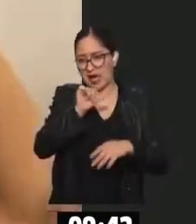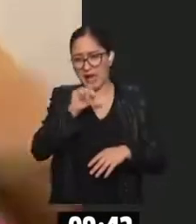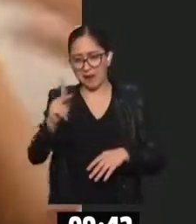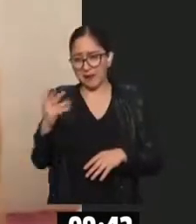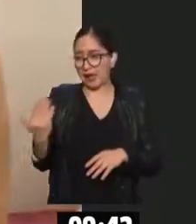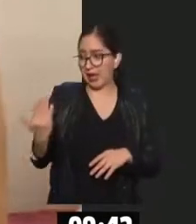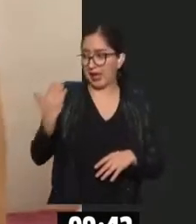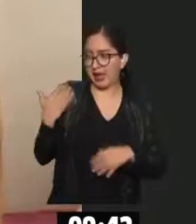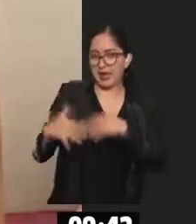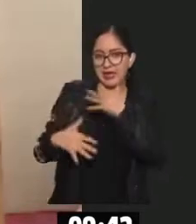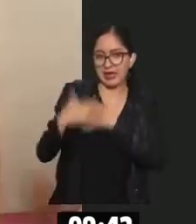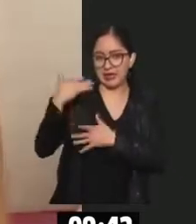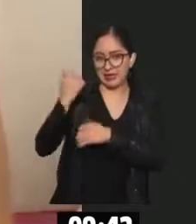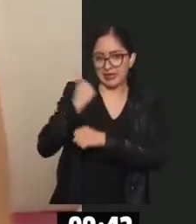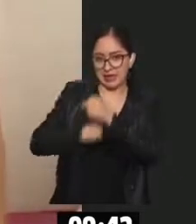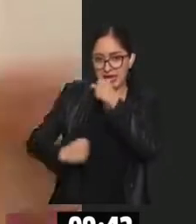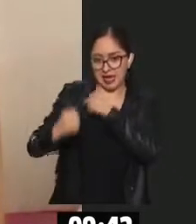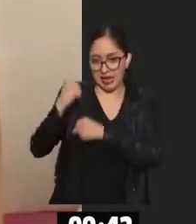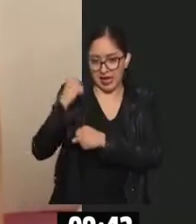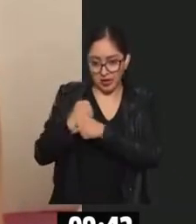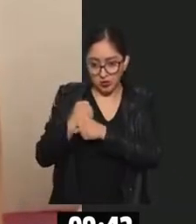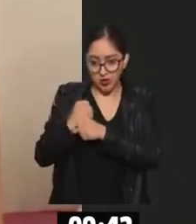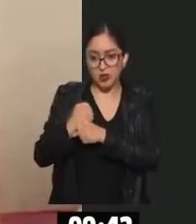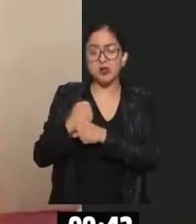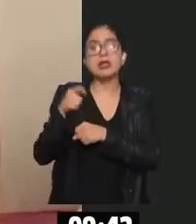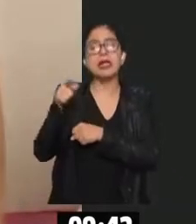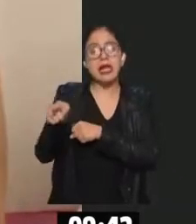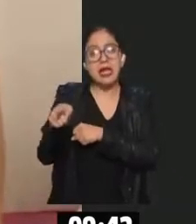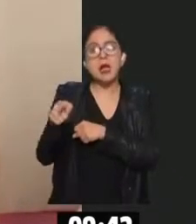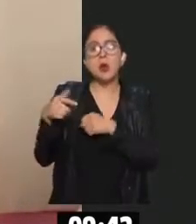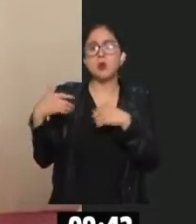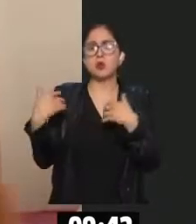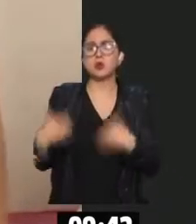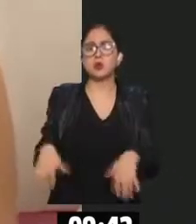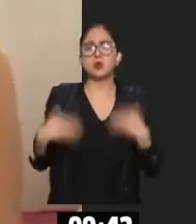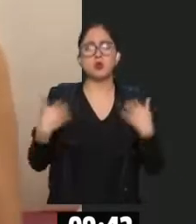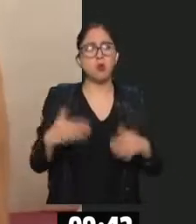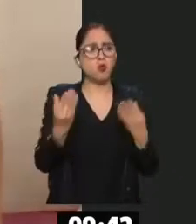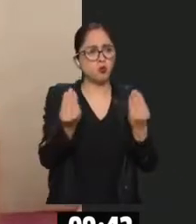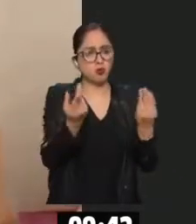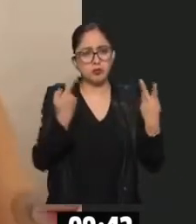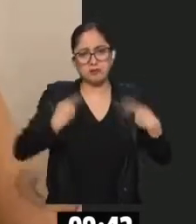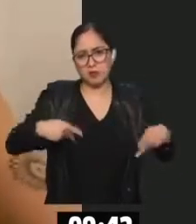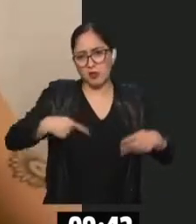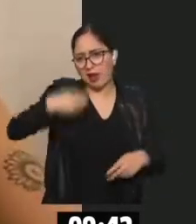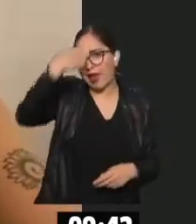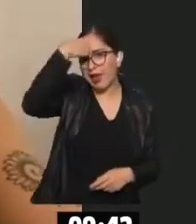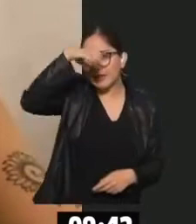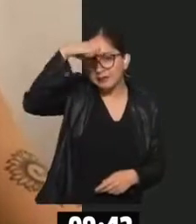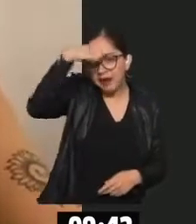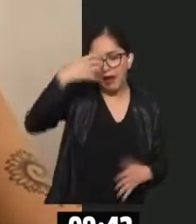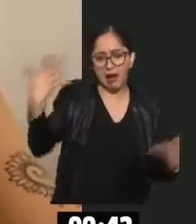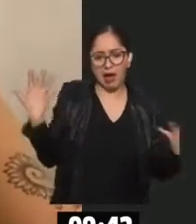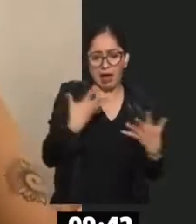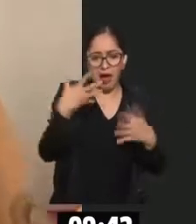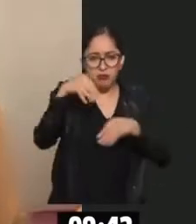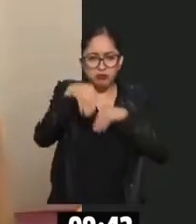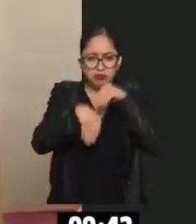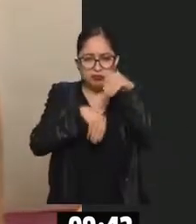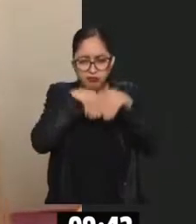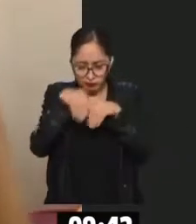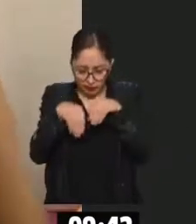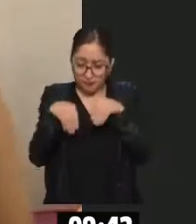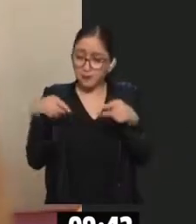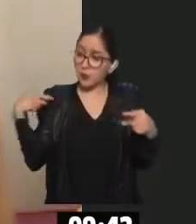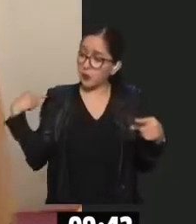Y eso ha hecho que ellos tengan una gran red de profesionales por toda la trayectoria que llevan. Y por estos 15